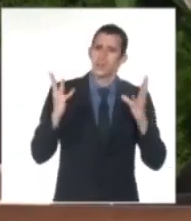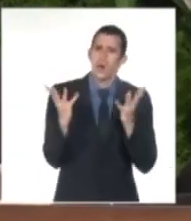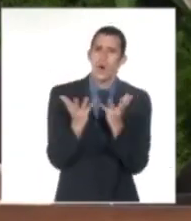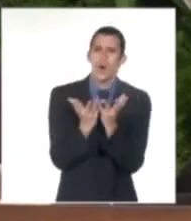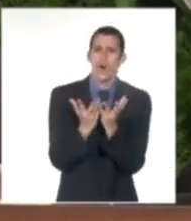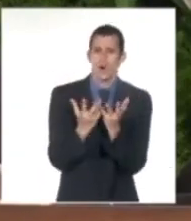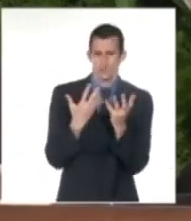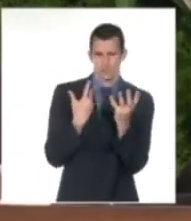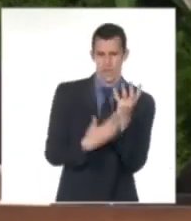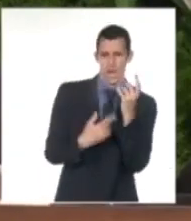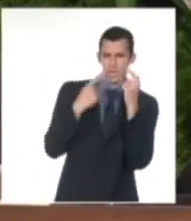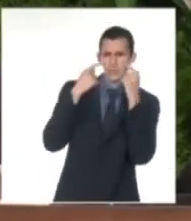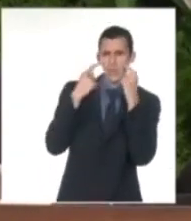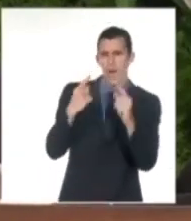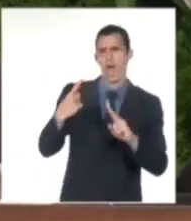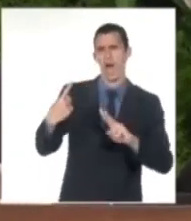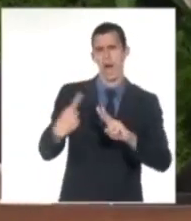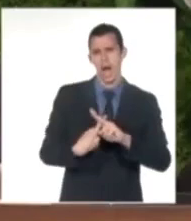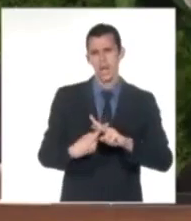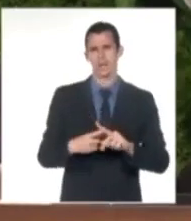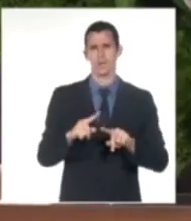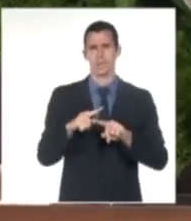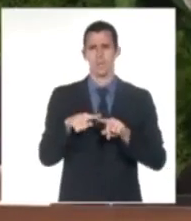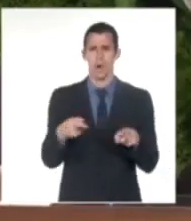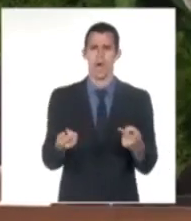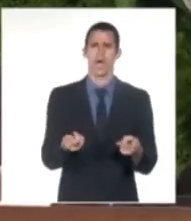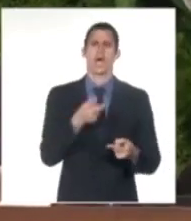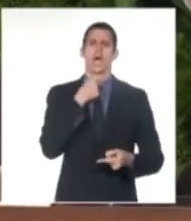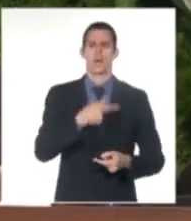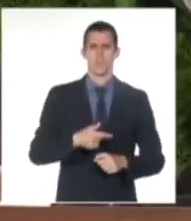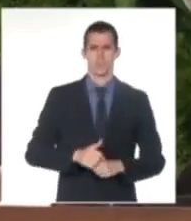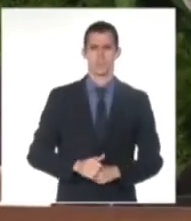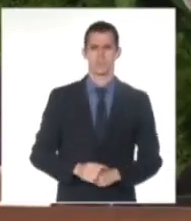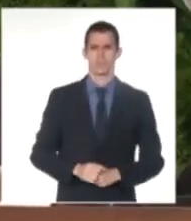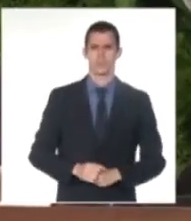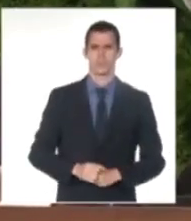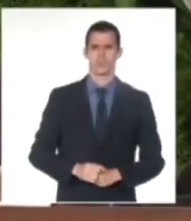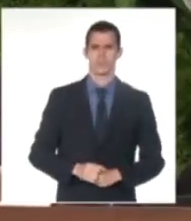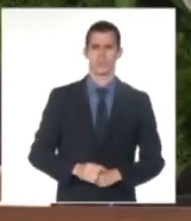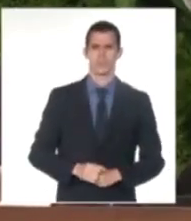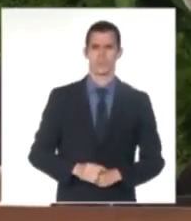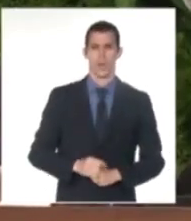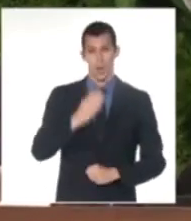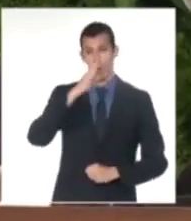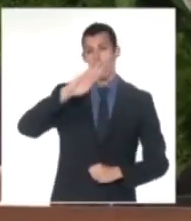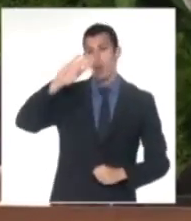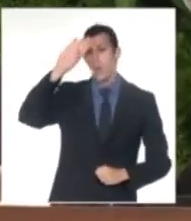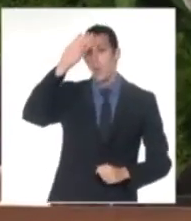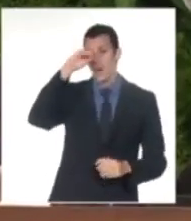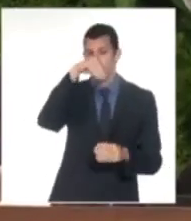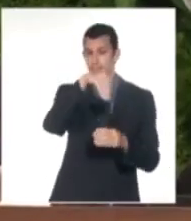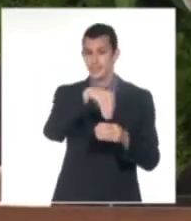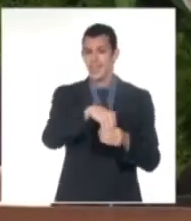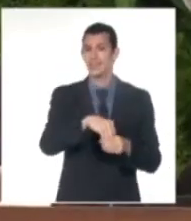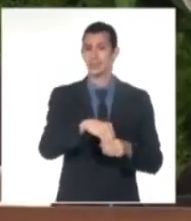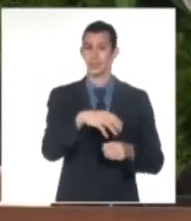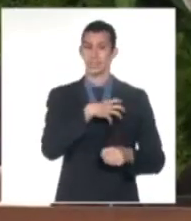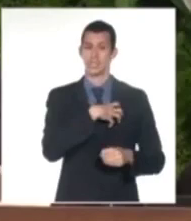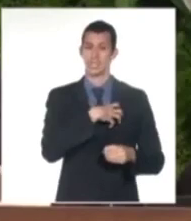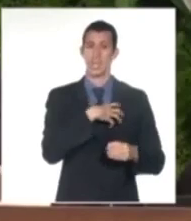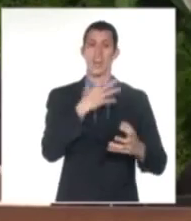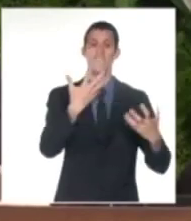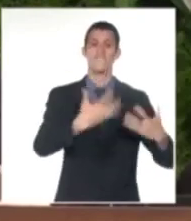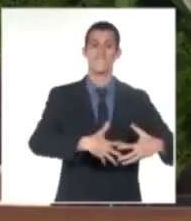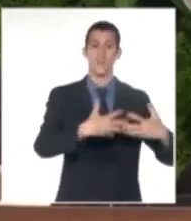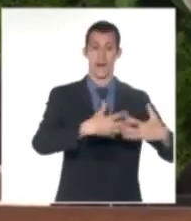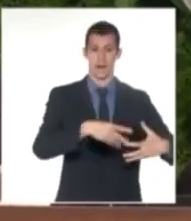de contribuir a la complementariedad. Pongo un ejemplo. En Cuba tenemos dos plantas con capacidad para producir fertilizantes.